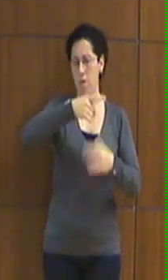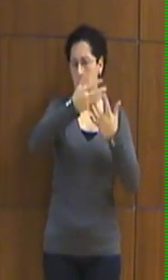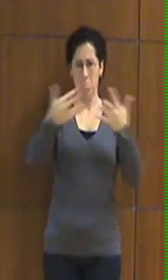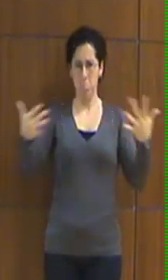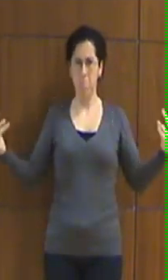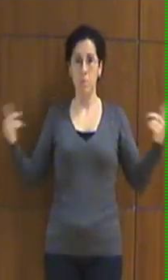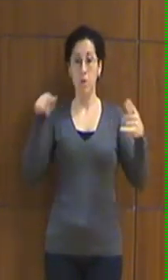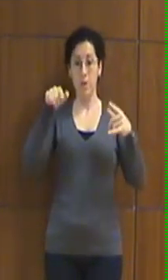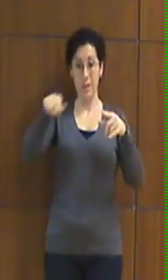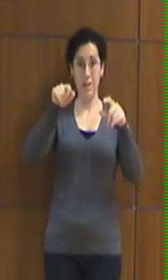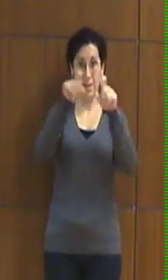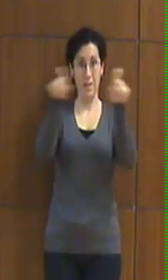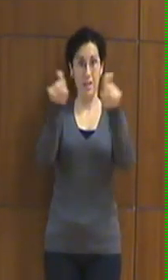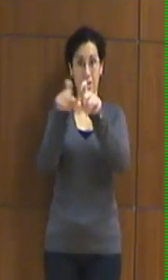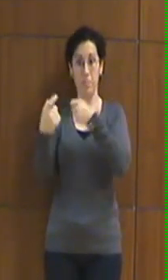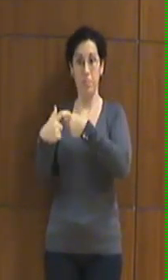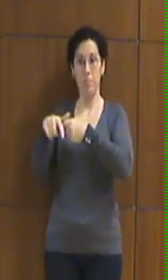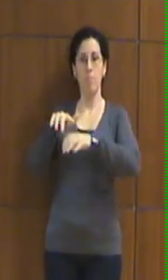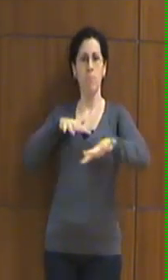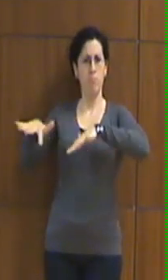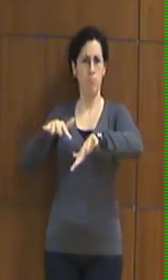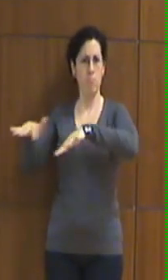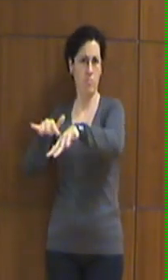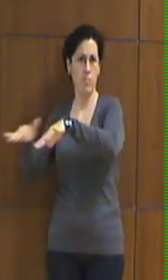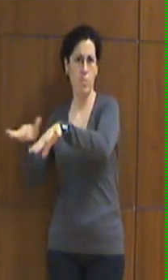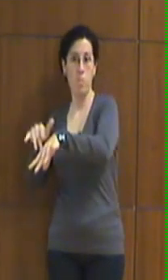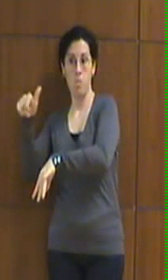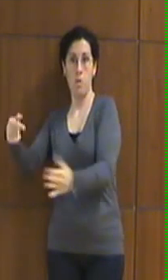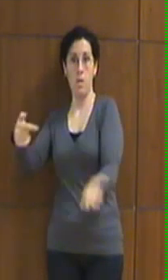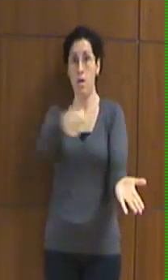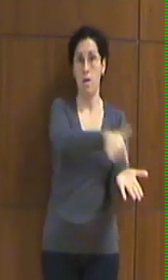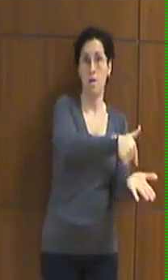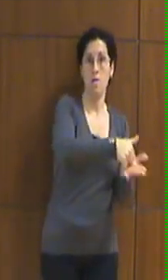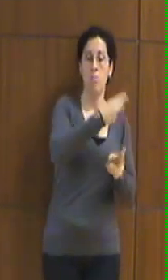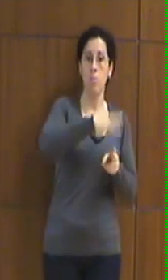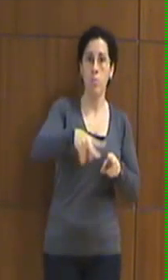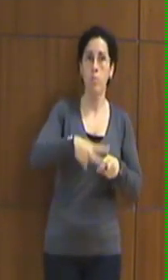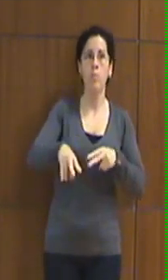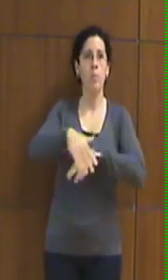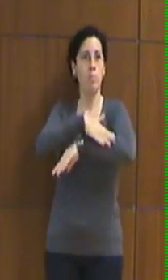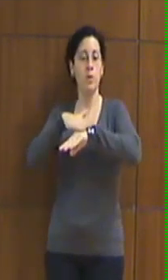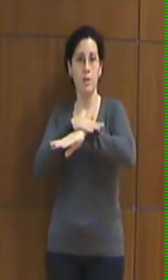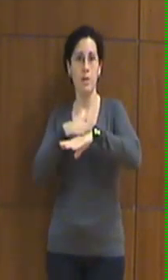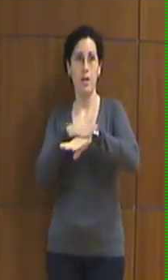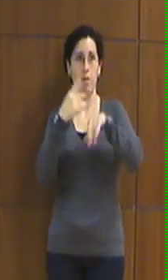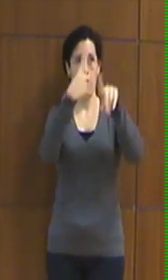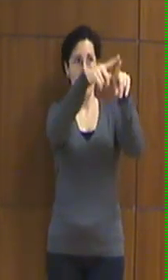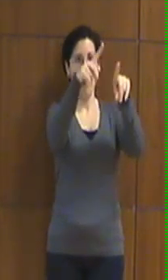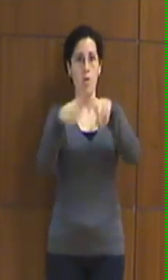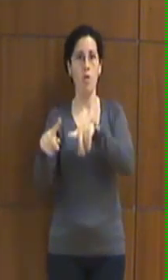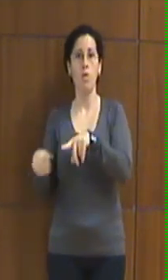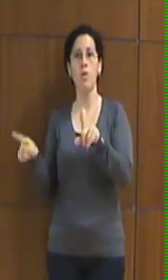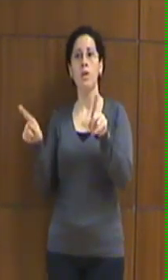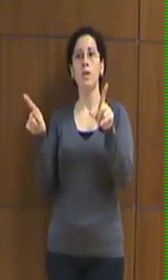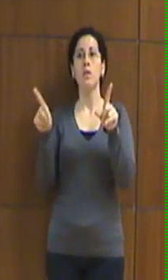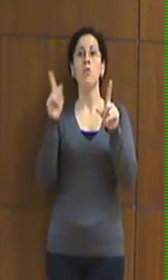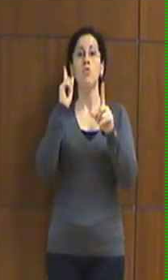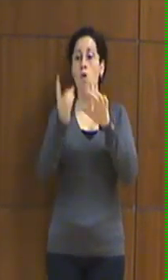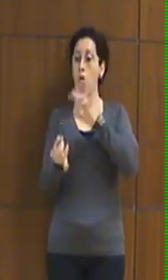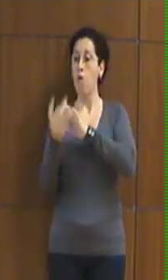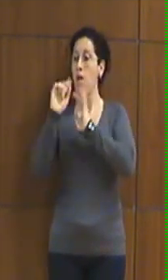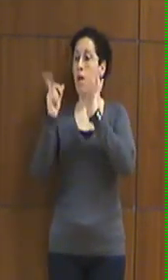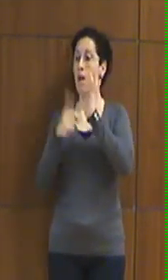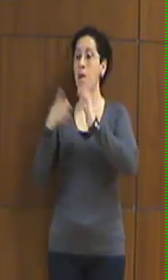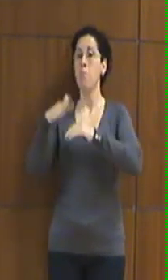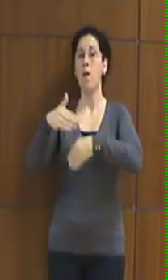ese entorno, pero es que es exigible a nuestros políticos y a nuestras administraciones, es decir, no de solo leyes para que cumplan los